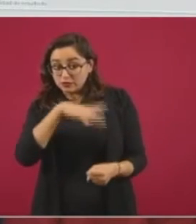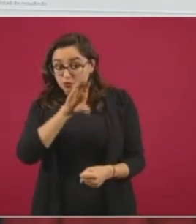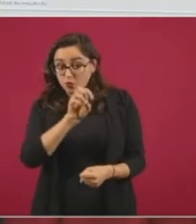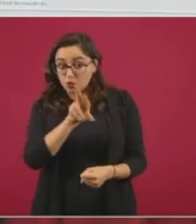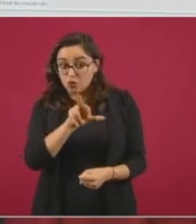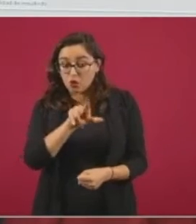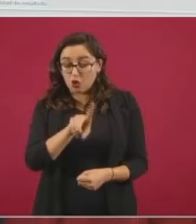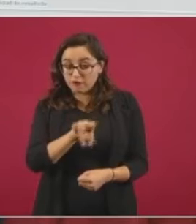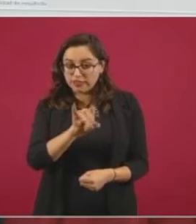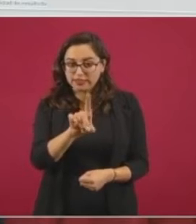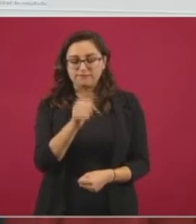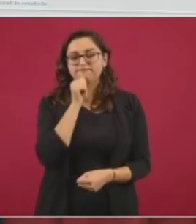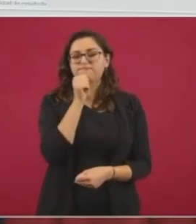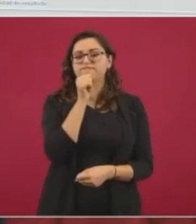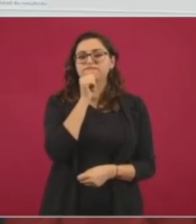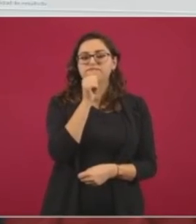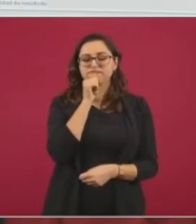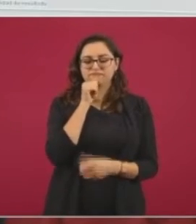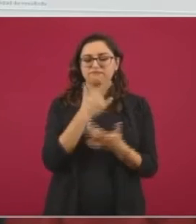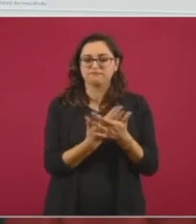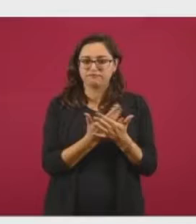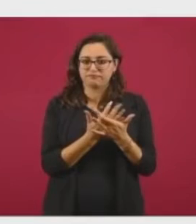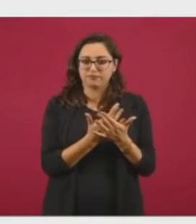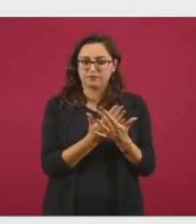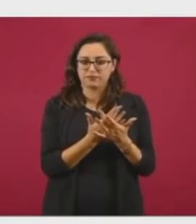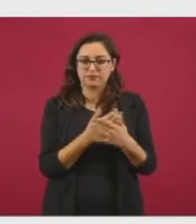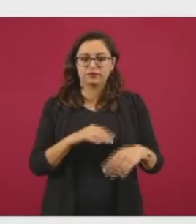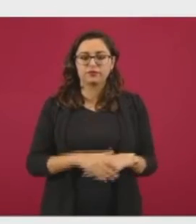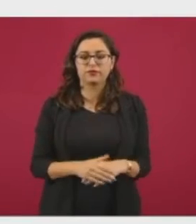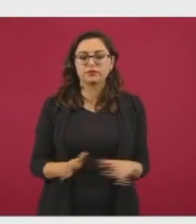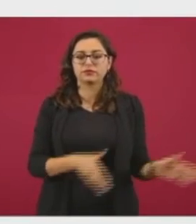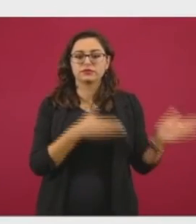o no confirmadas al virus SARS-CoV-2.